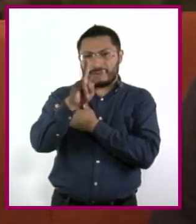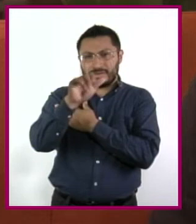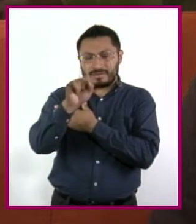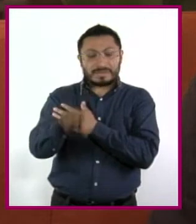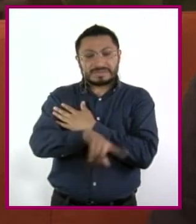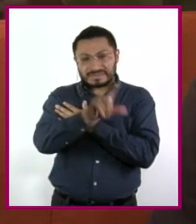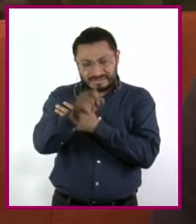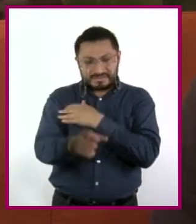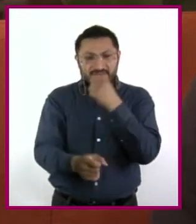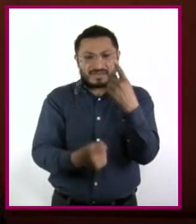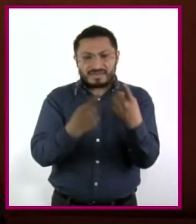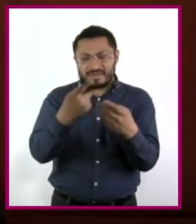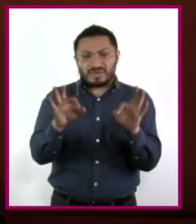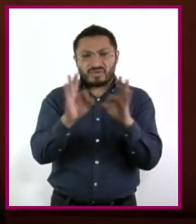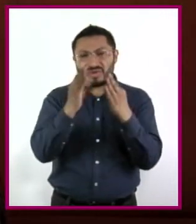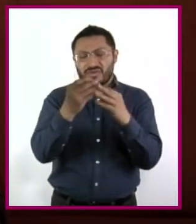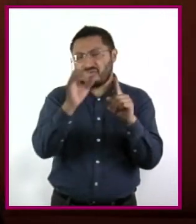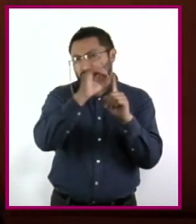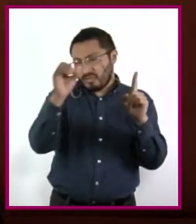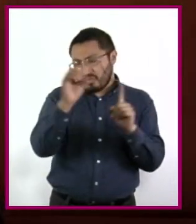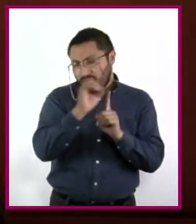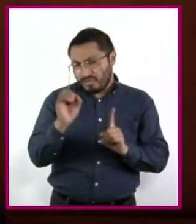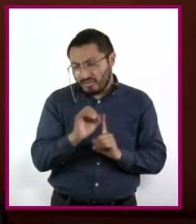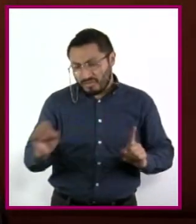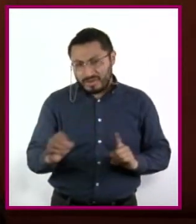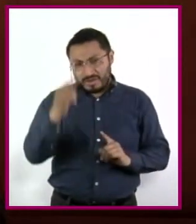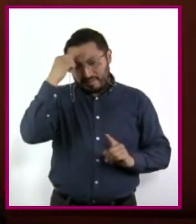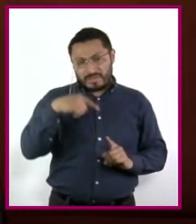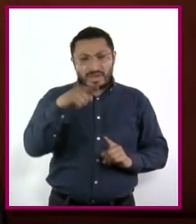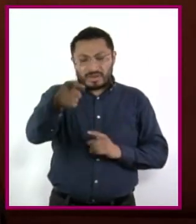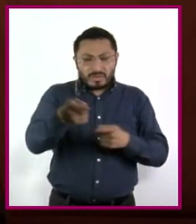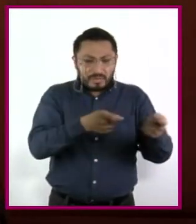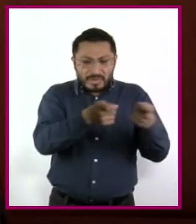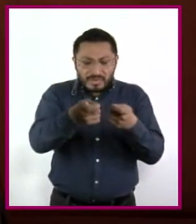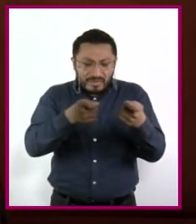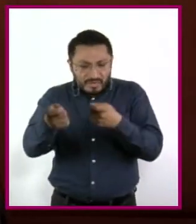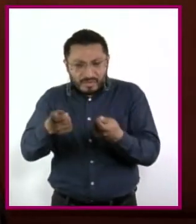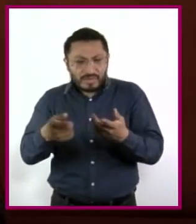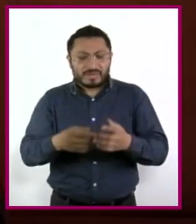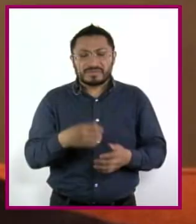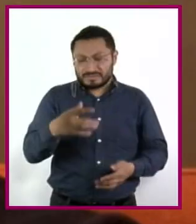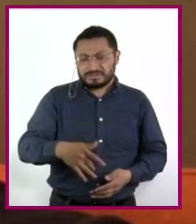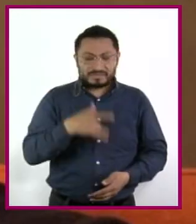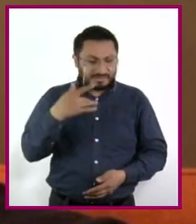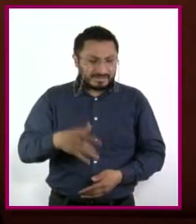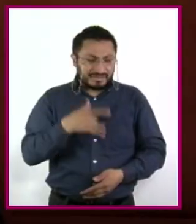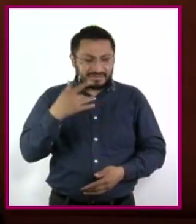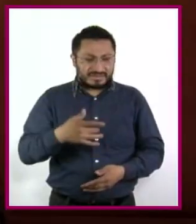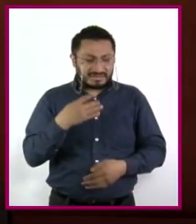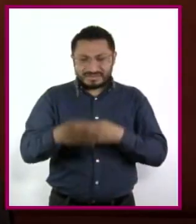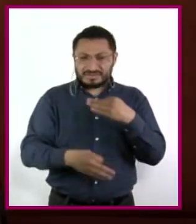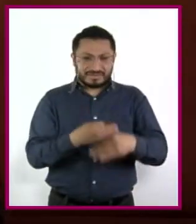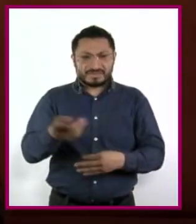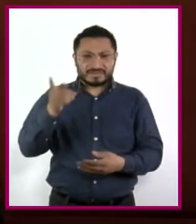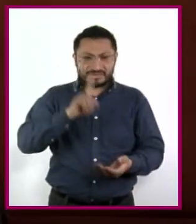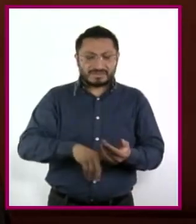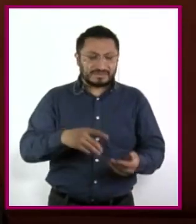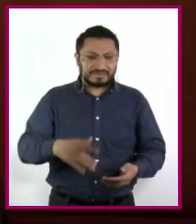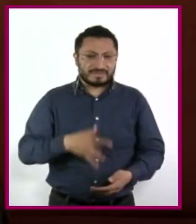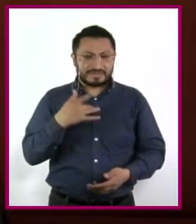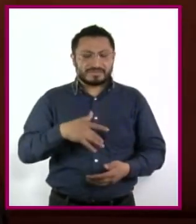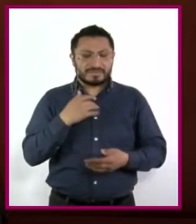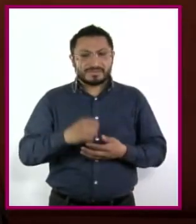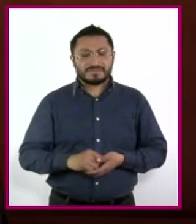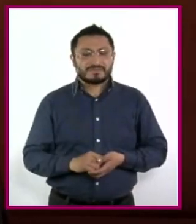dimos algunas estrategias para controlar al monstruo que toda bella y bello llevamos dentro.